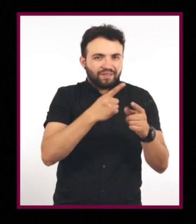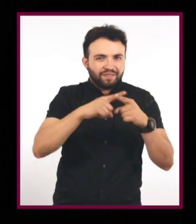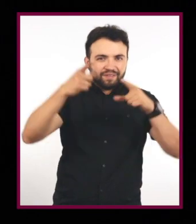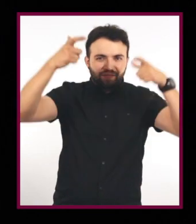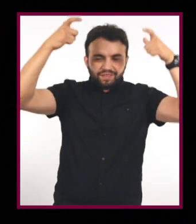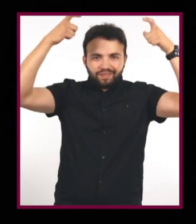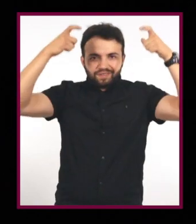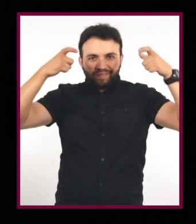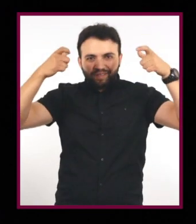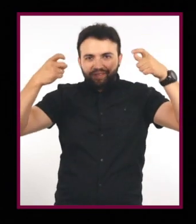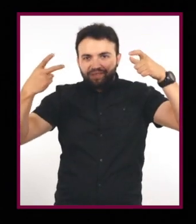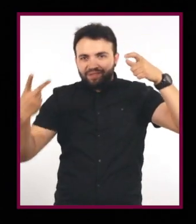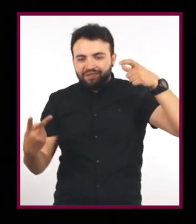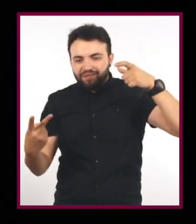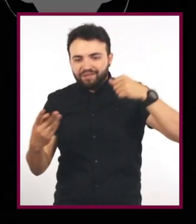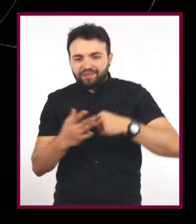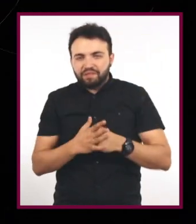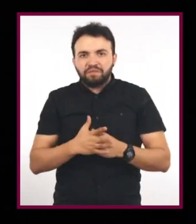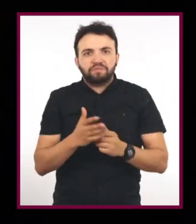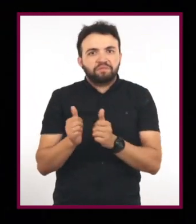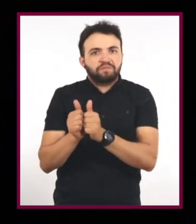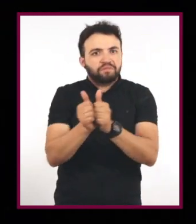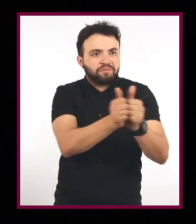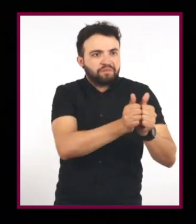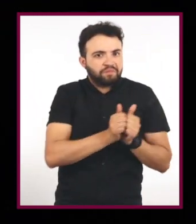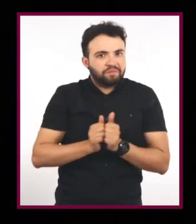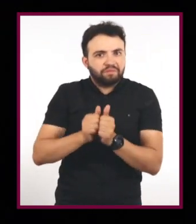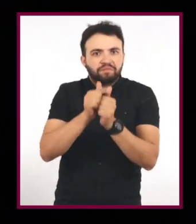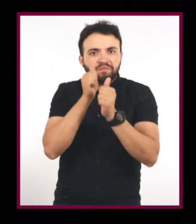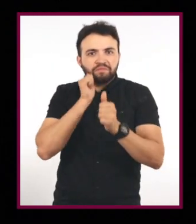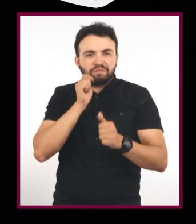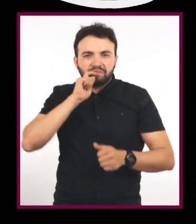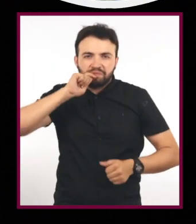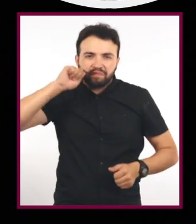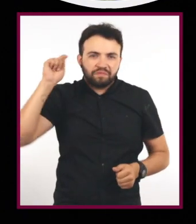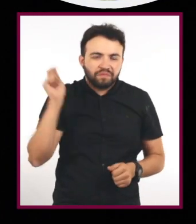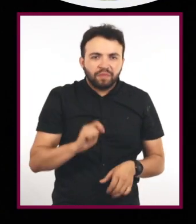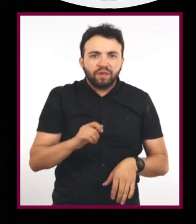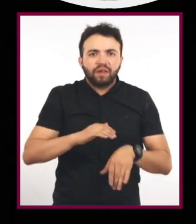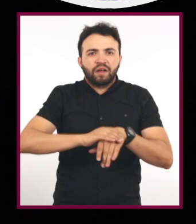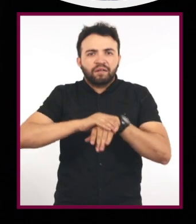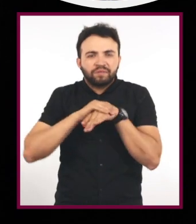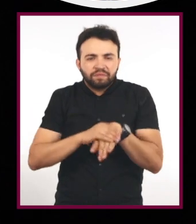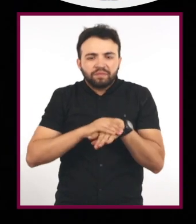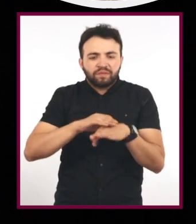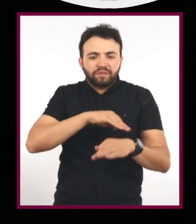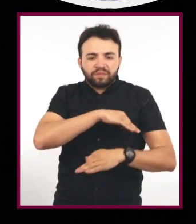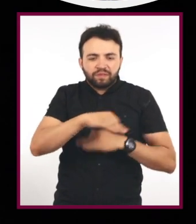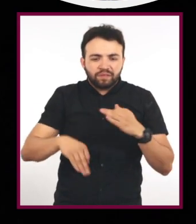de confianza, compañerismo y, sobre todo, lealtad. ¿Y qué decir de...